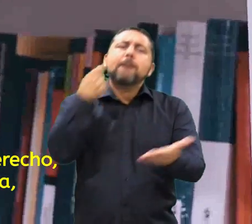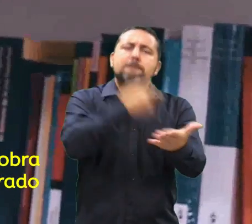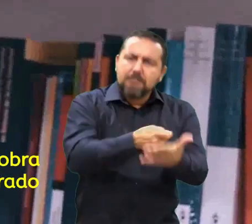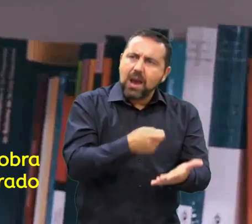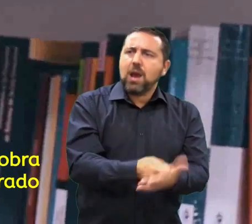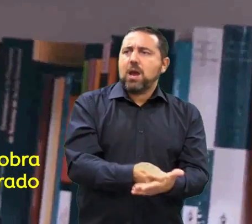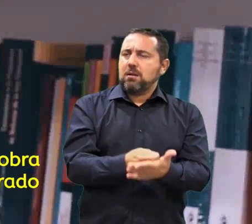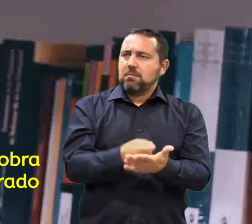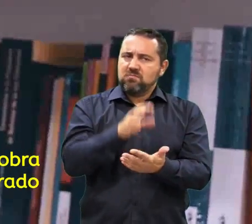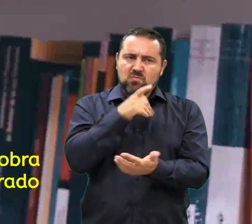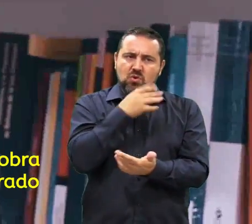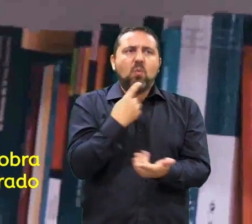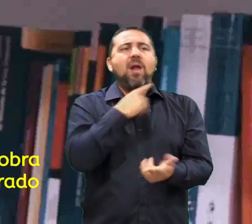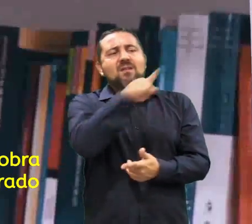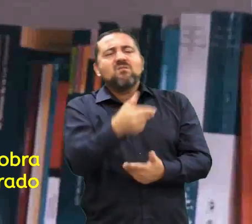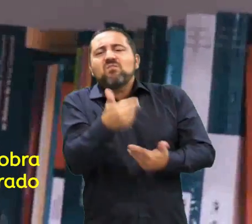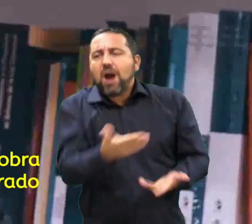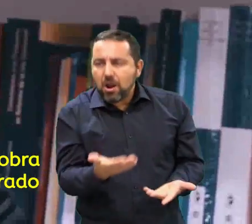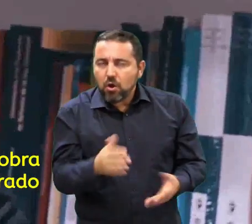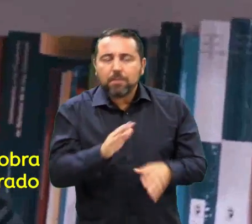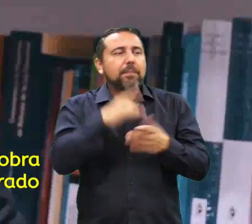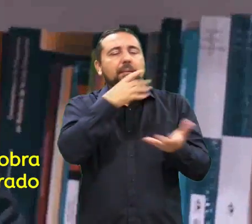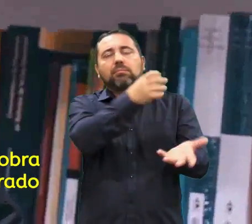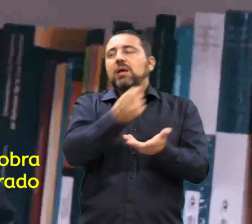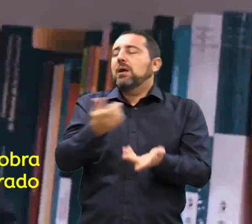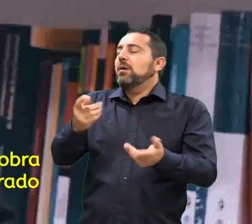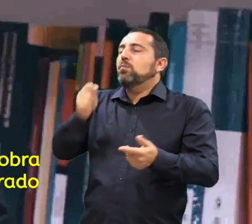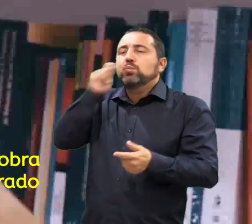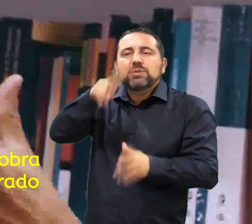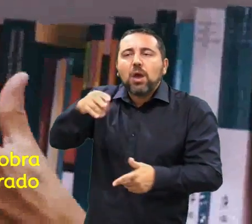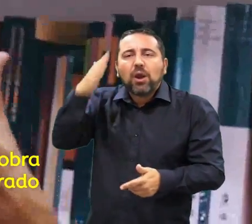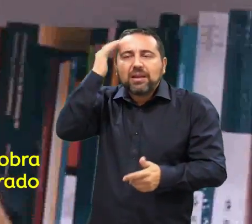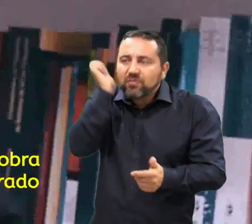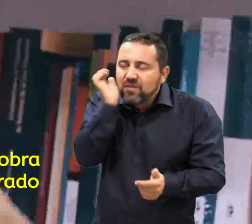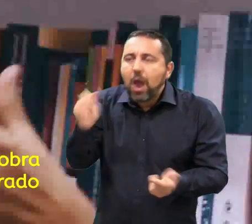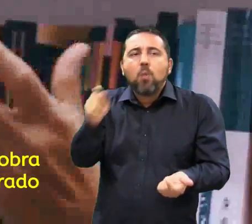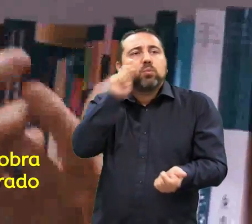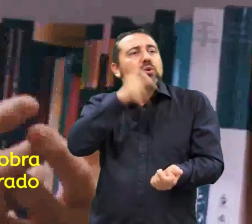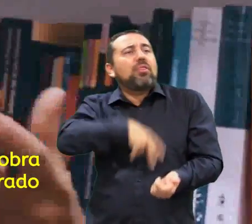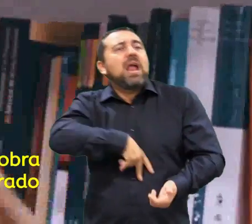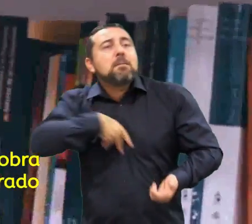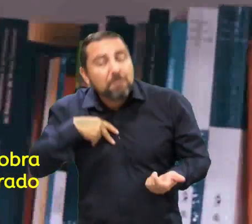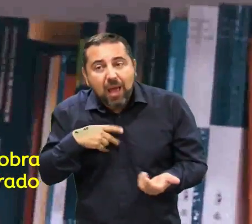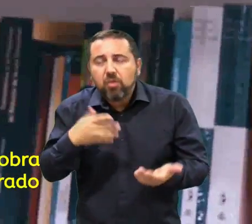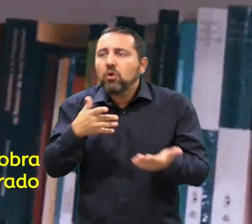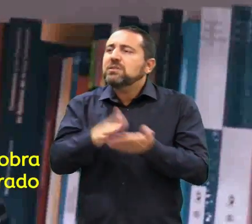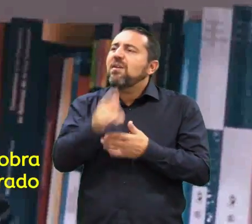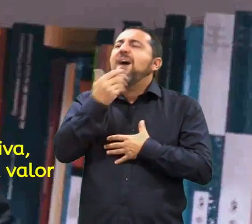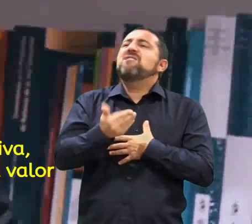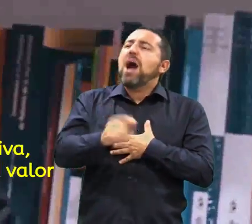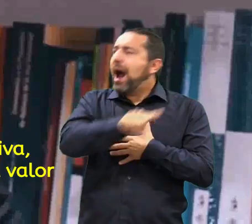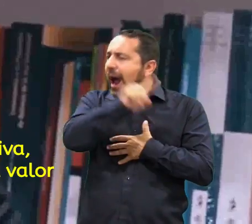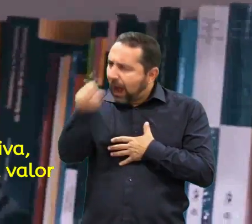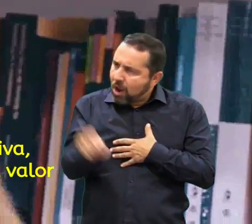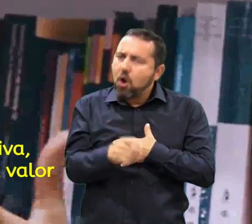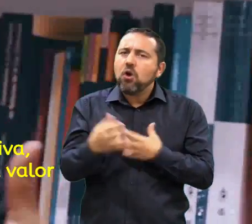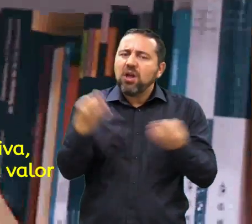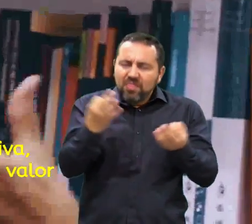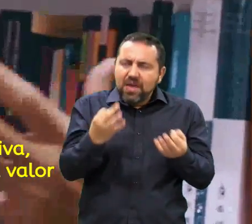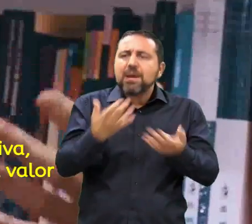obra. Que el precio que se pague para que esa obra ingrese en el Museo Reina Sofía o en el Museo del Prado sea un